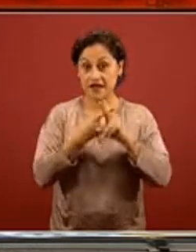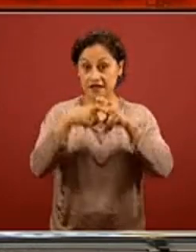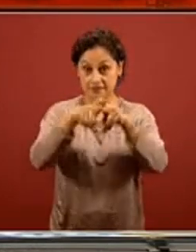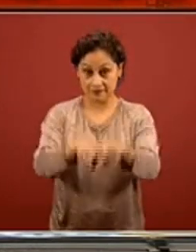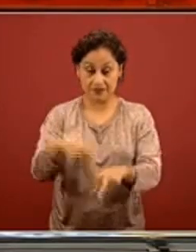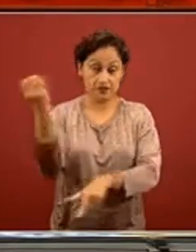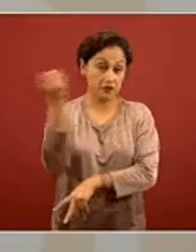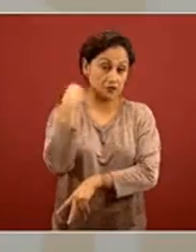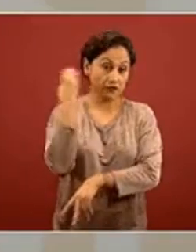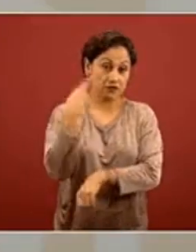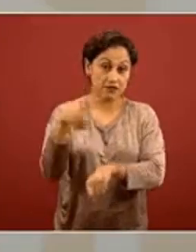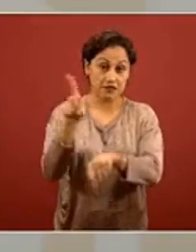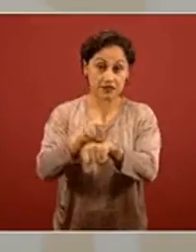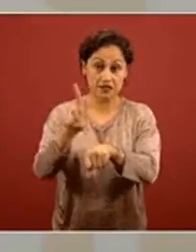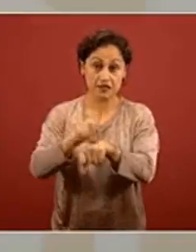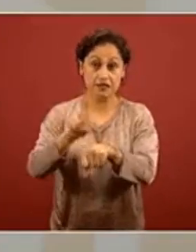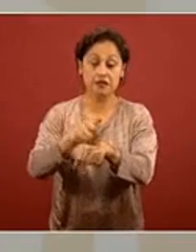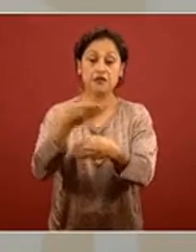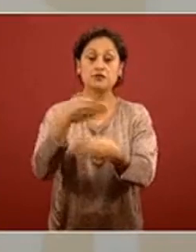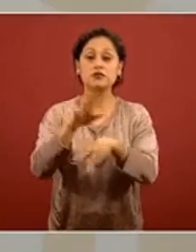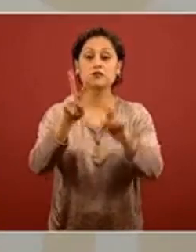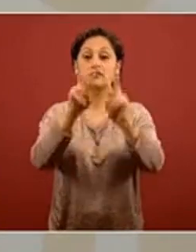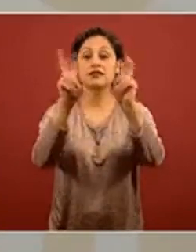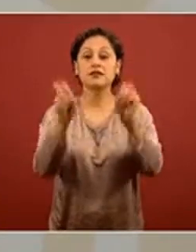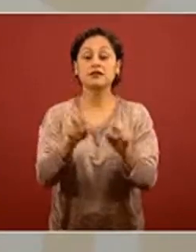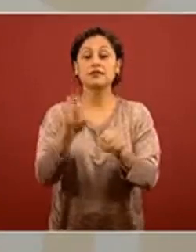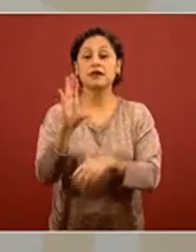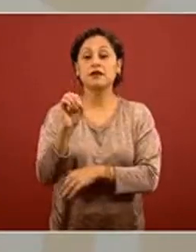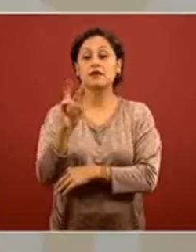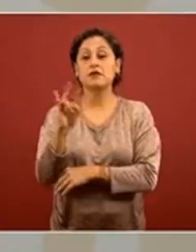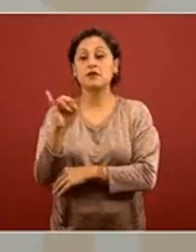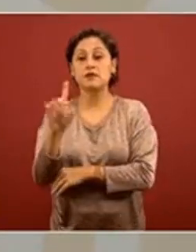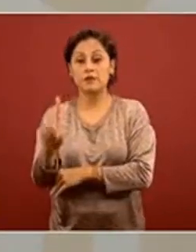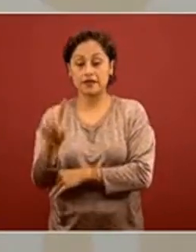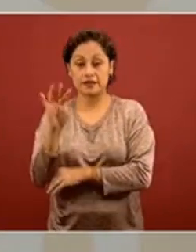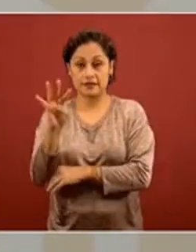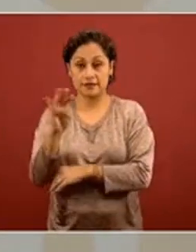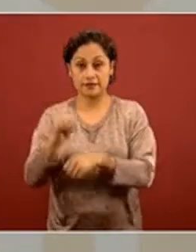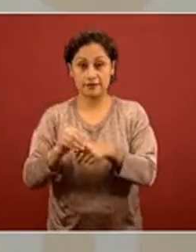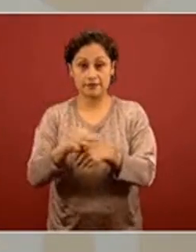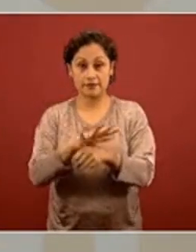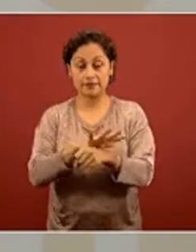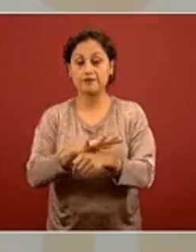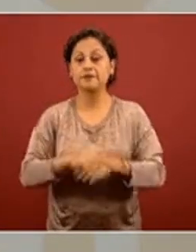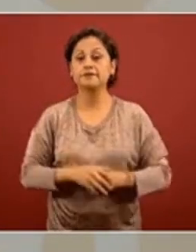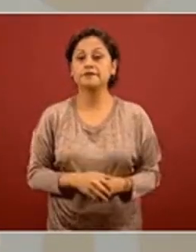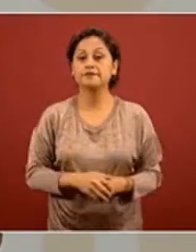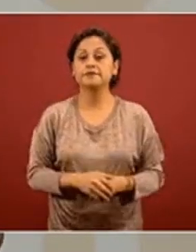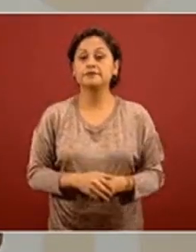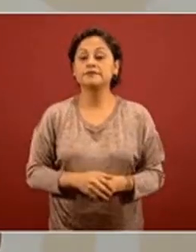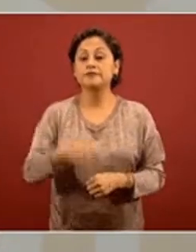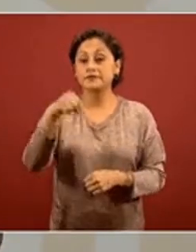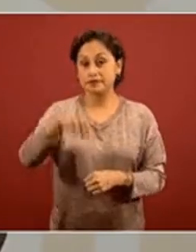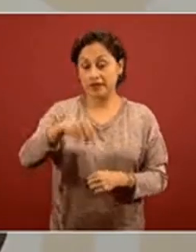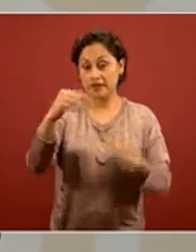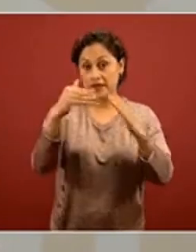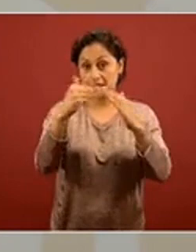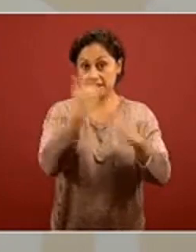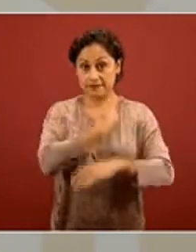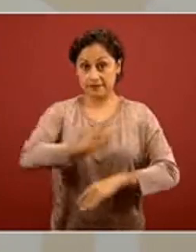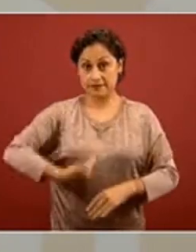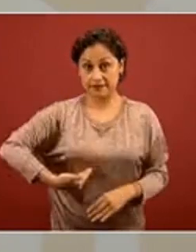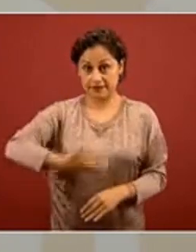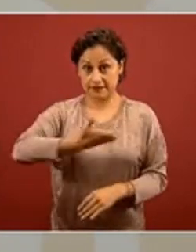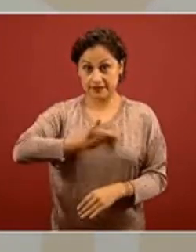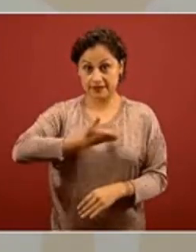la situación del coronavirus, la enfermedad COVID, la pandemia de COVID. Estamos en el Palacio Nacional de